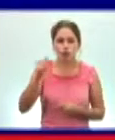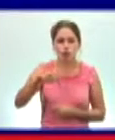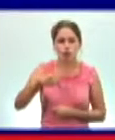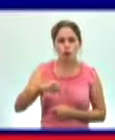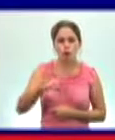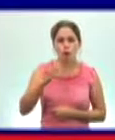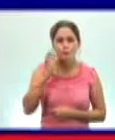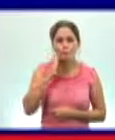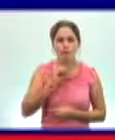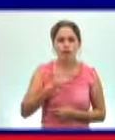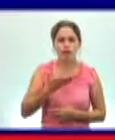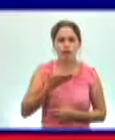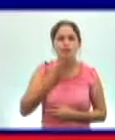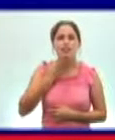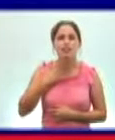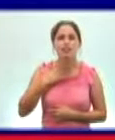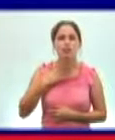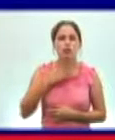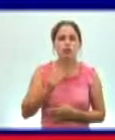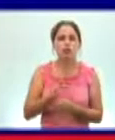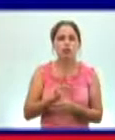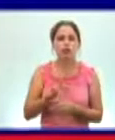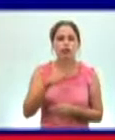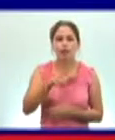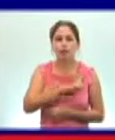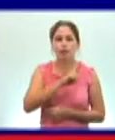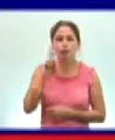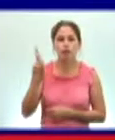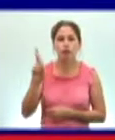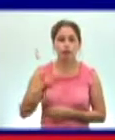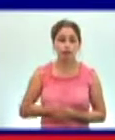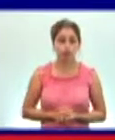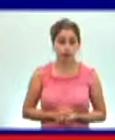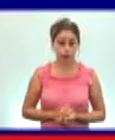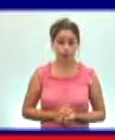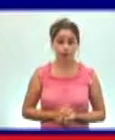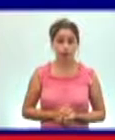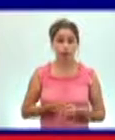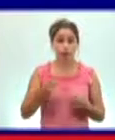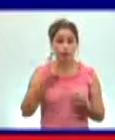que el deseo de evitar la revolución. Fíjense, la anexión